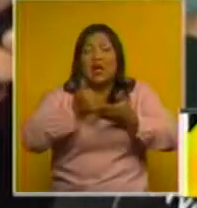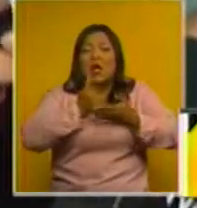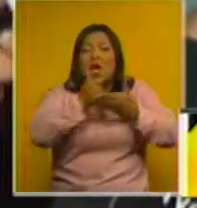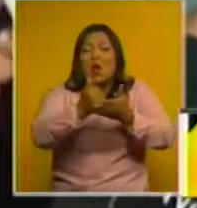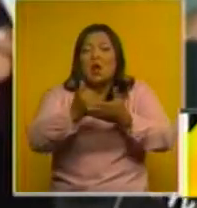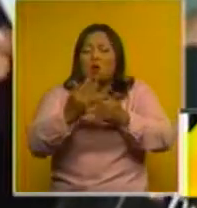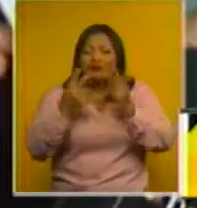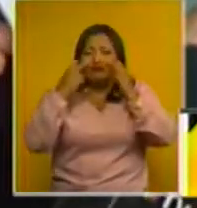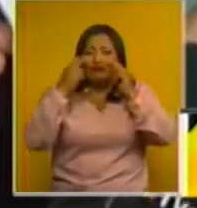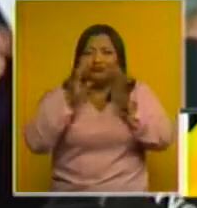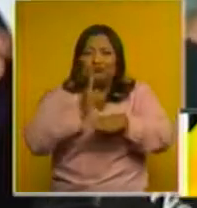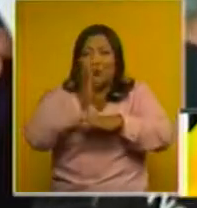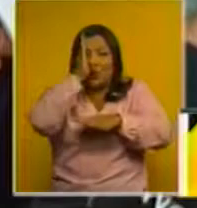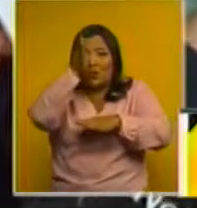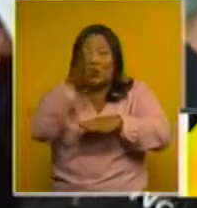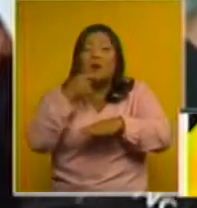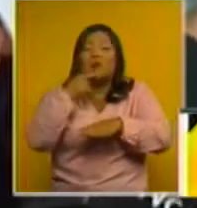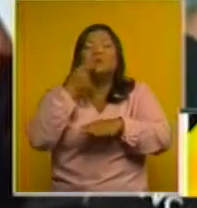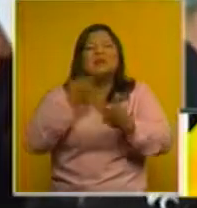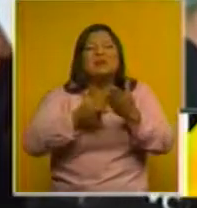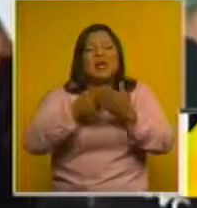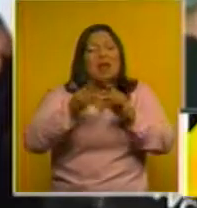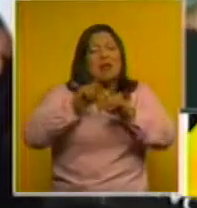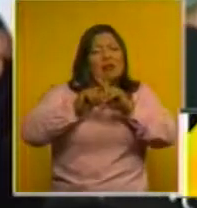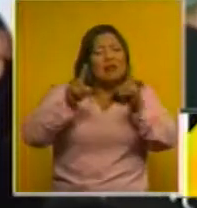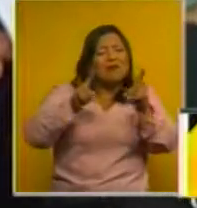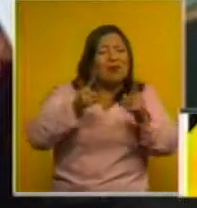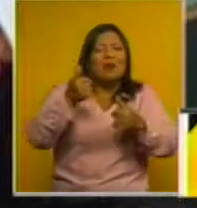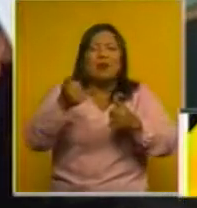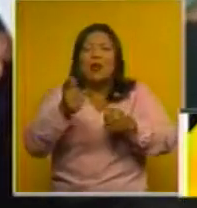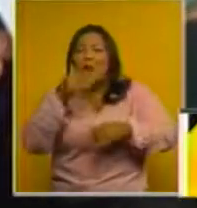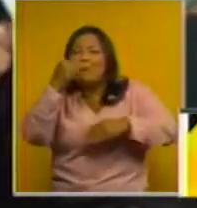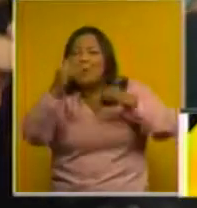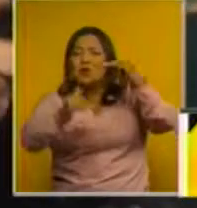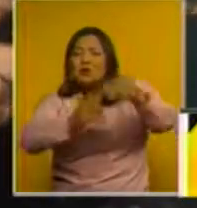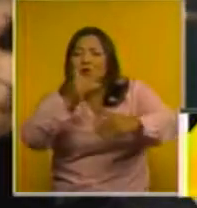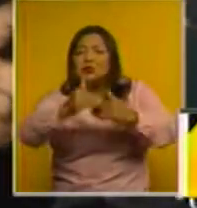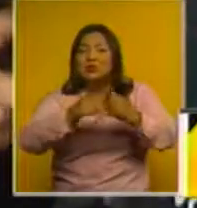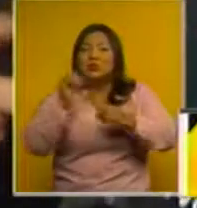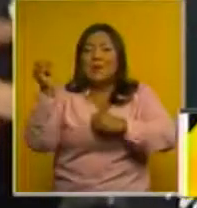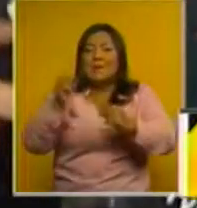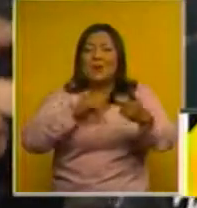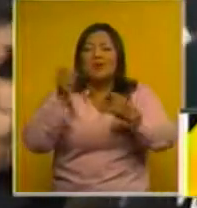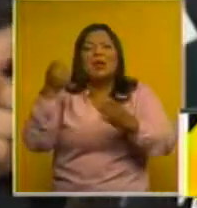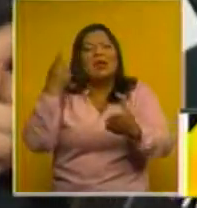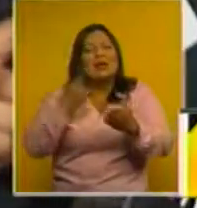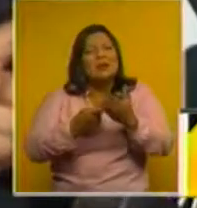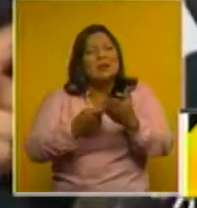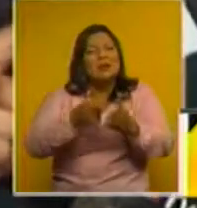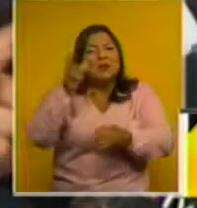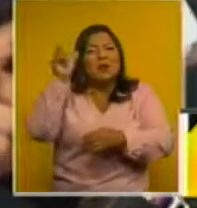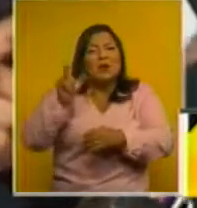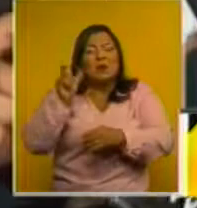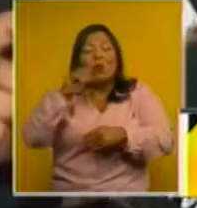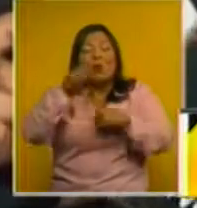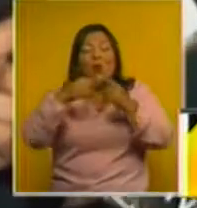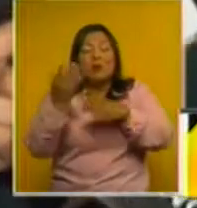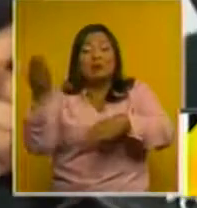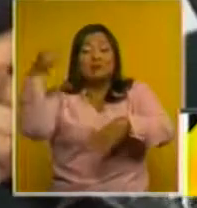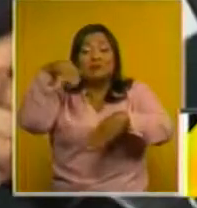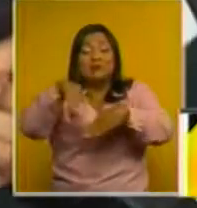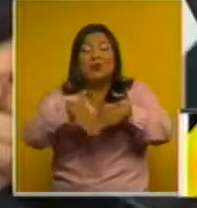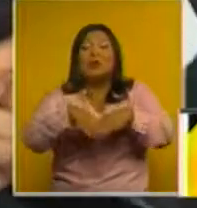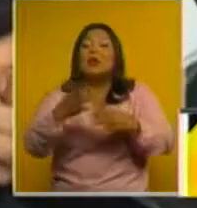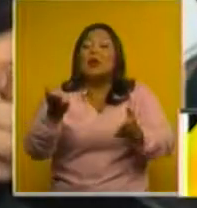una perspectiva integral, asumiendo las diferentes etapas que tienen los procesos migratorios. ¿Qué pasa con las personas en el ingreso? ¿Qué pasa con